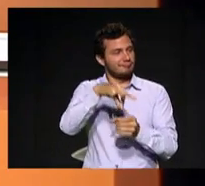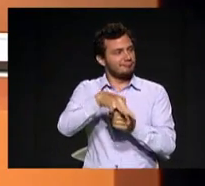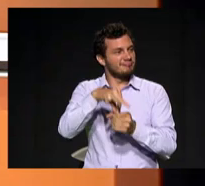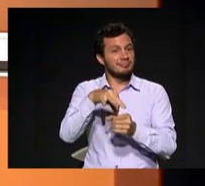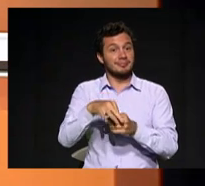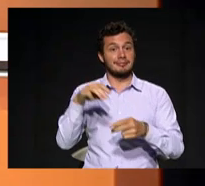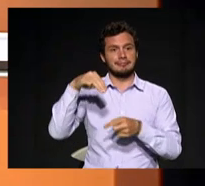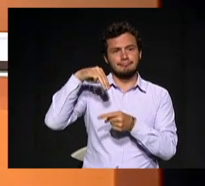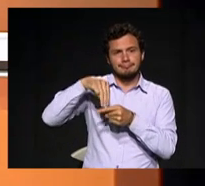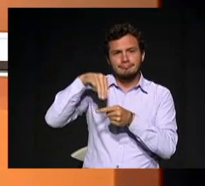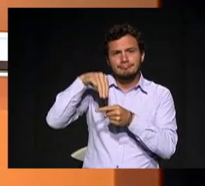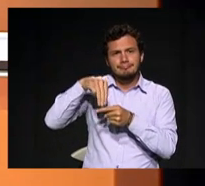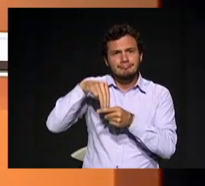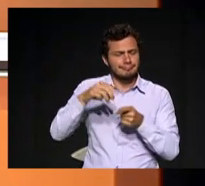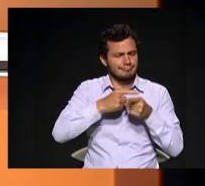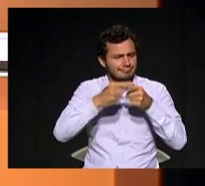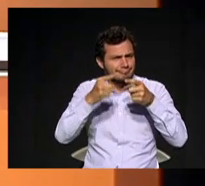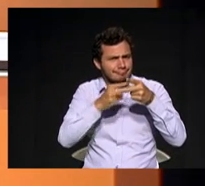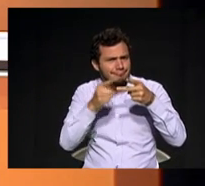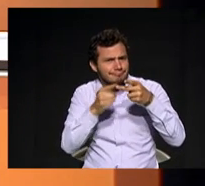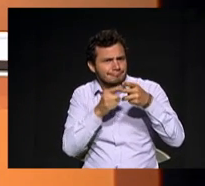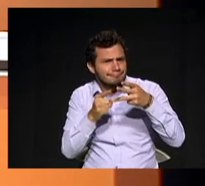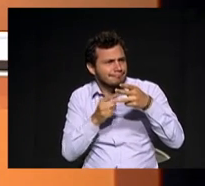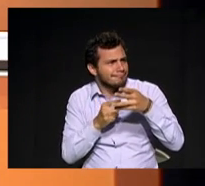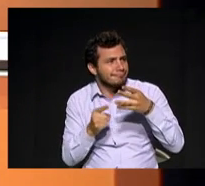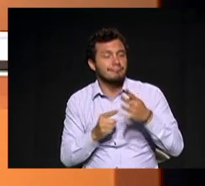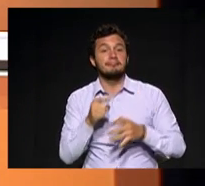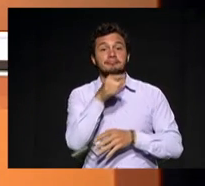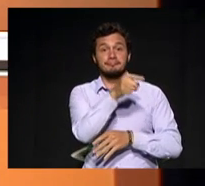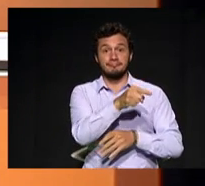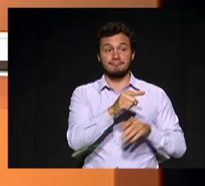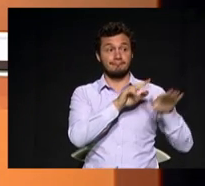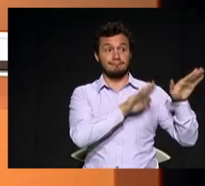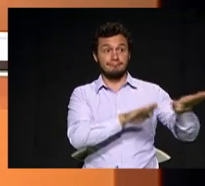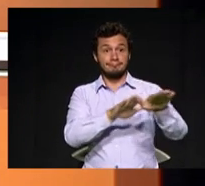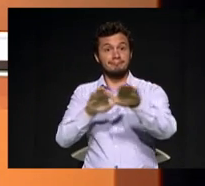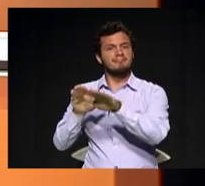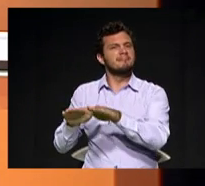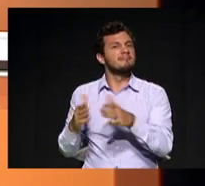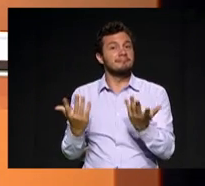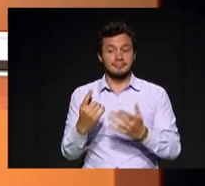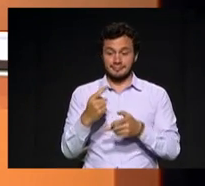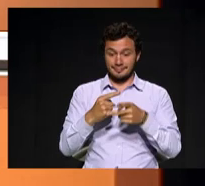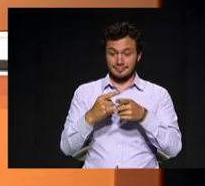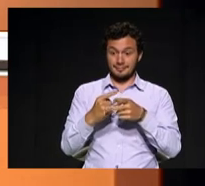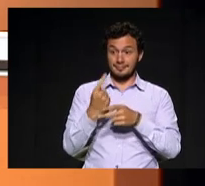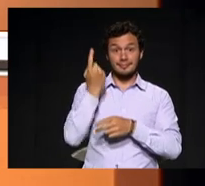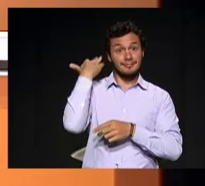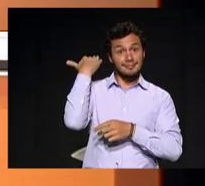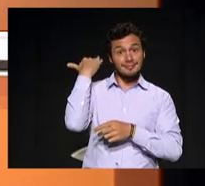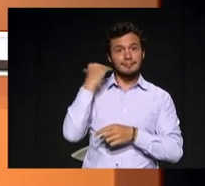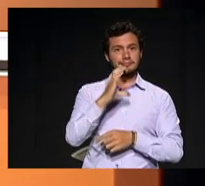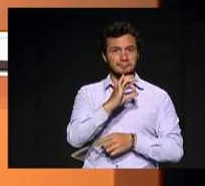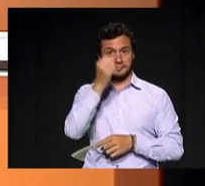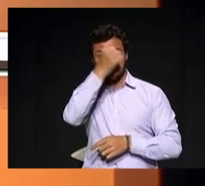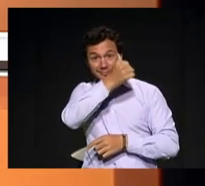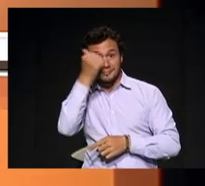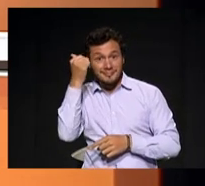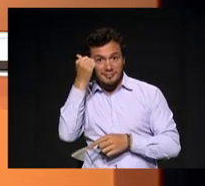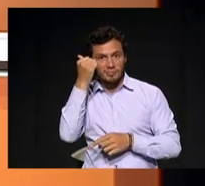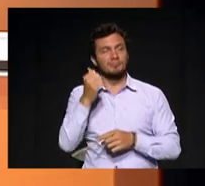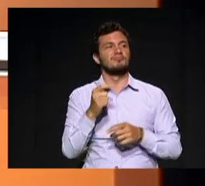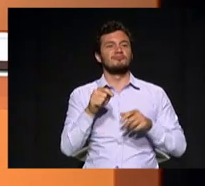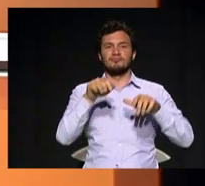cada semana y además también con los candidatos a las alcaldías metropolitanas comenzamos el pasado fin de semana y lo seguiremos haciendo hasta llegar a los